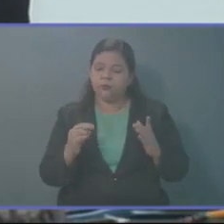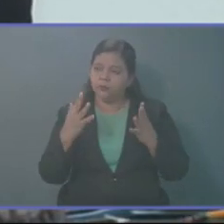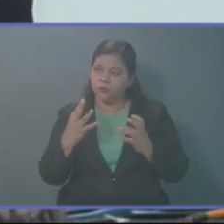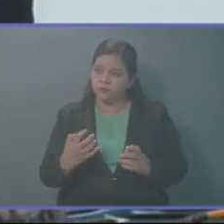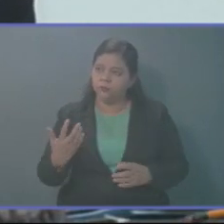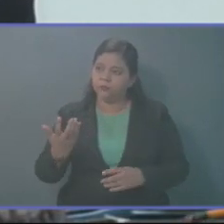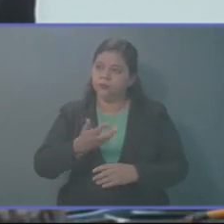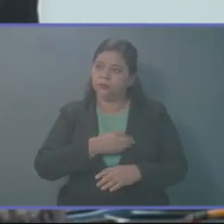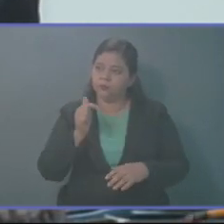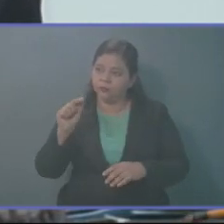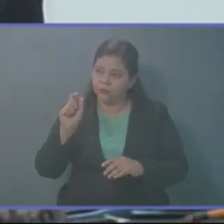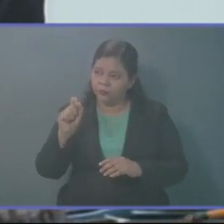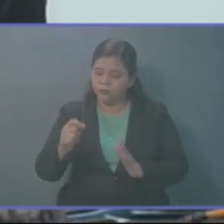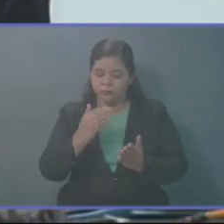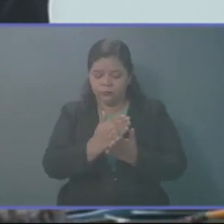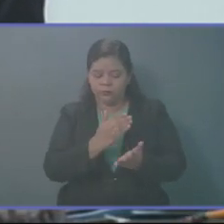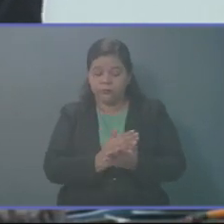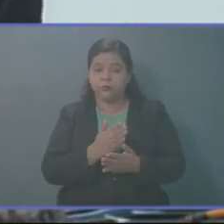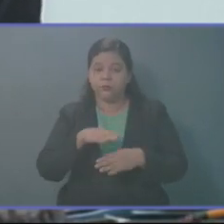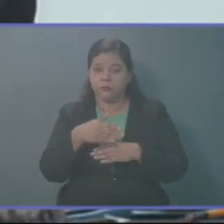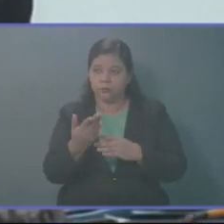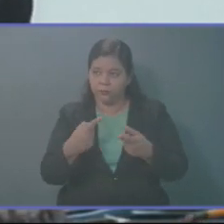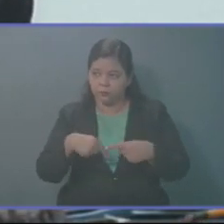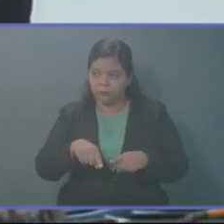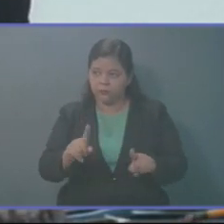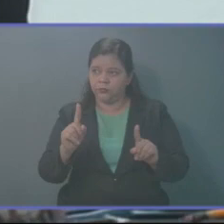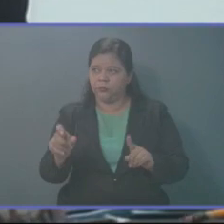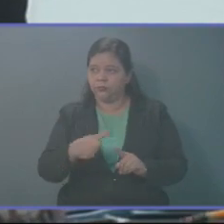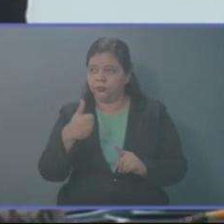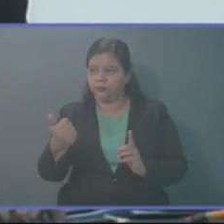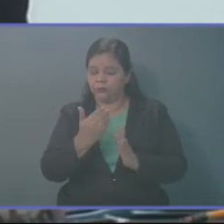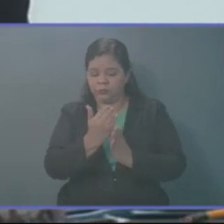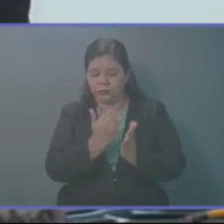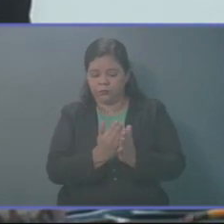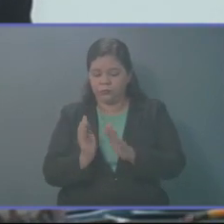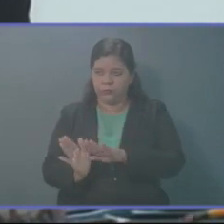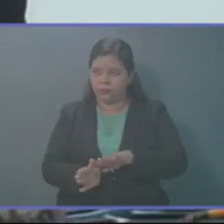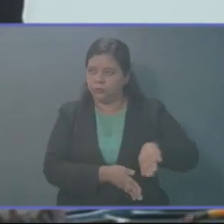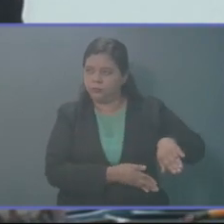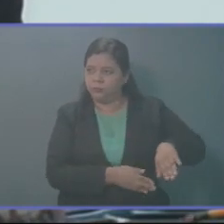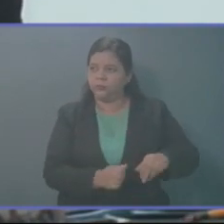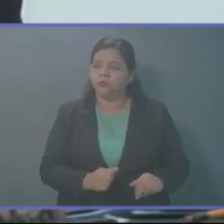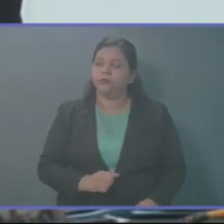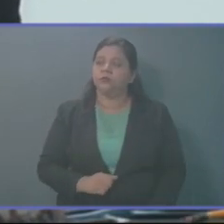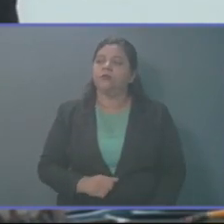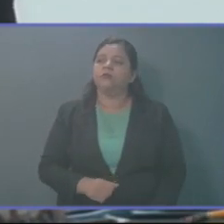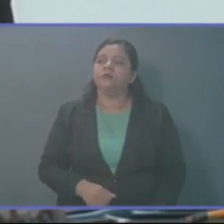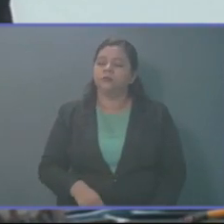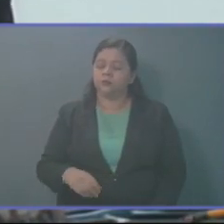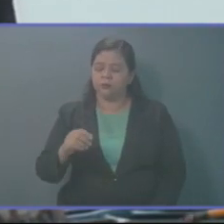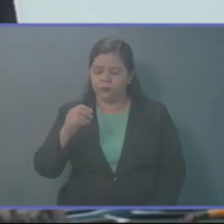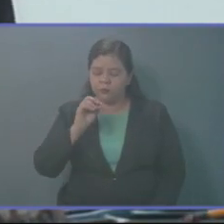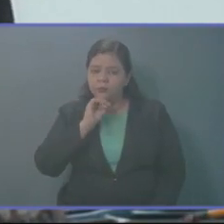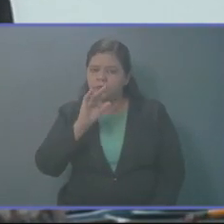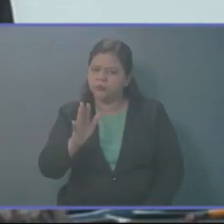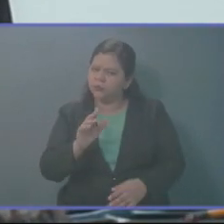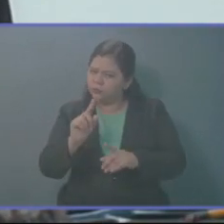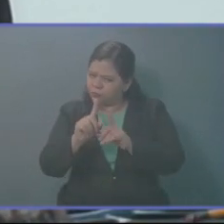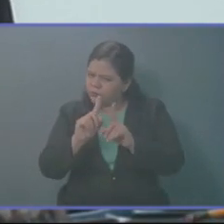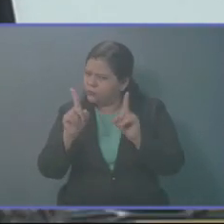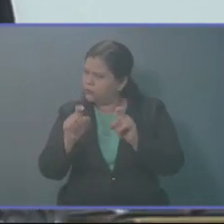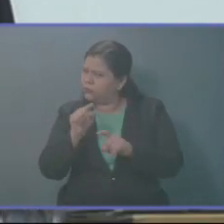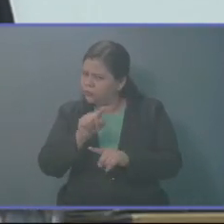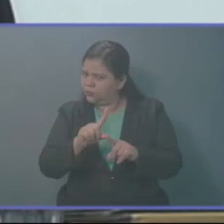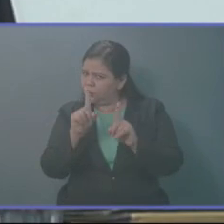este punto aquí y vamos a seguir al siguiente. va a solicitarle lo que le